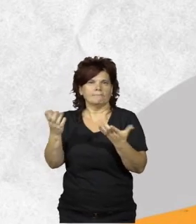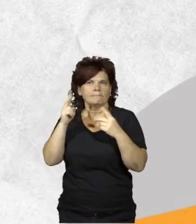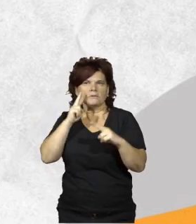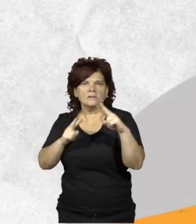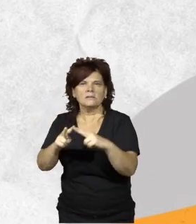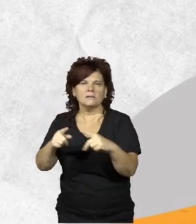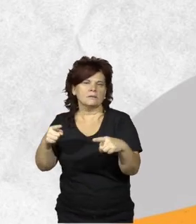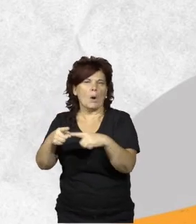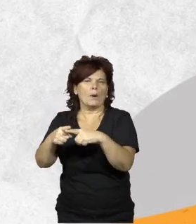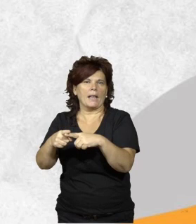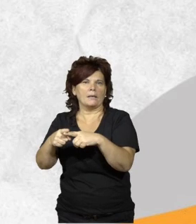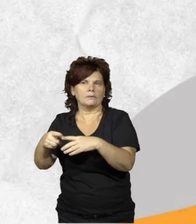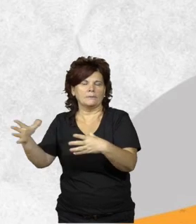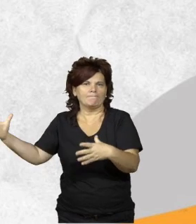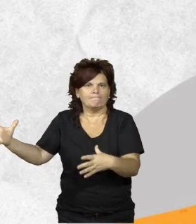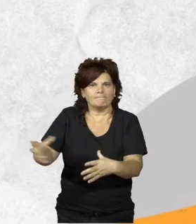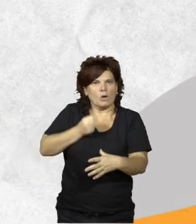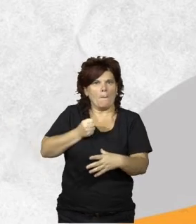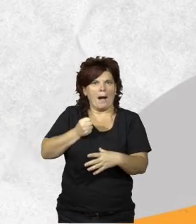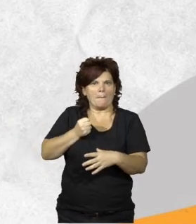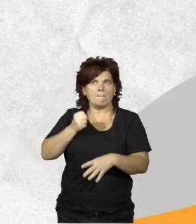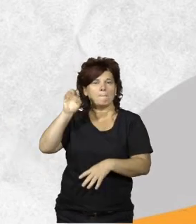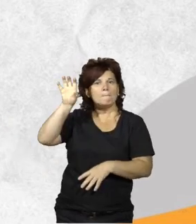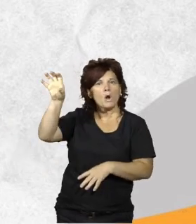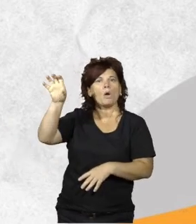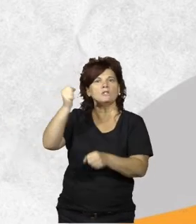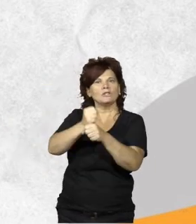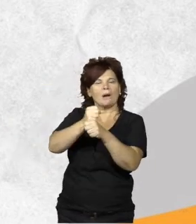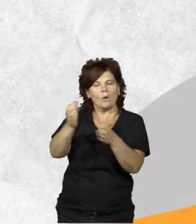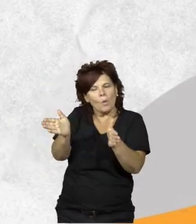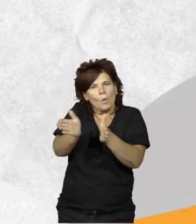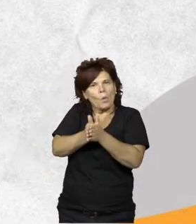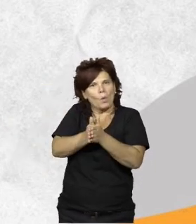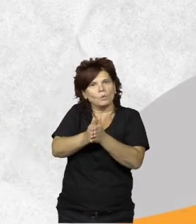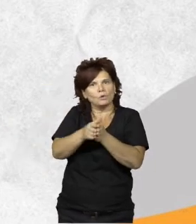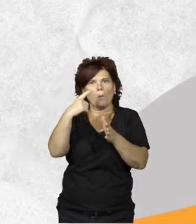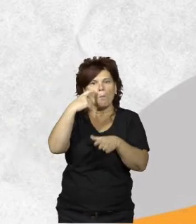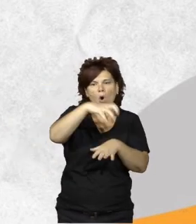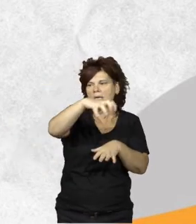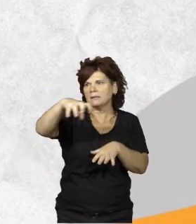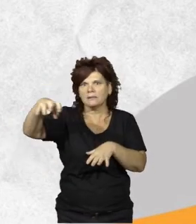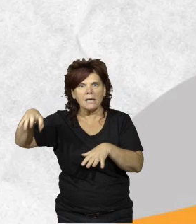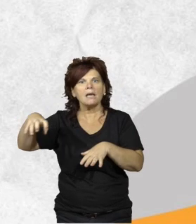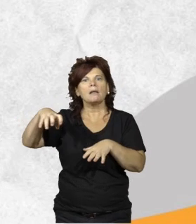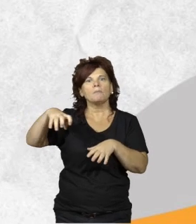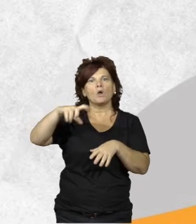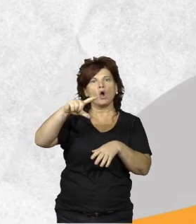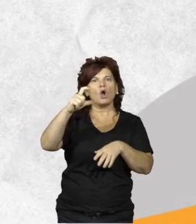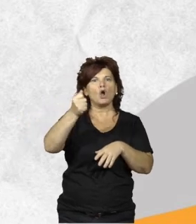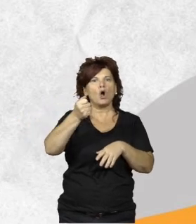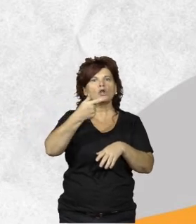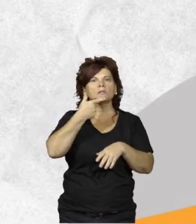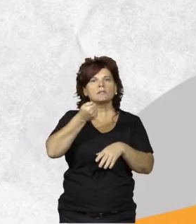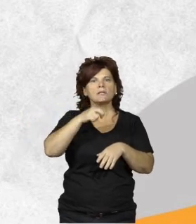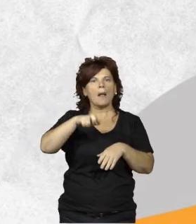todo el territorio de la provincia a través de trabajo en conjunto de los municipios, de COSAFI, que es el